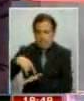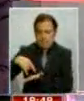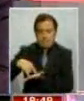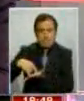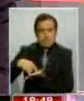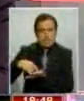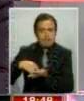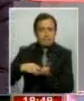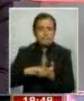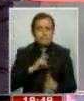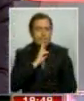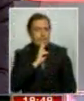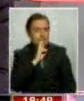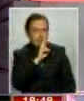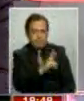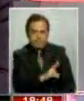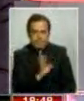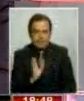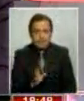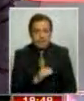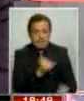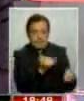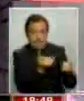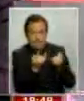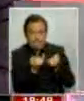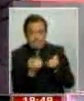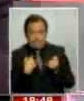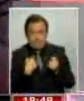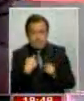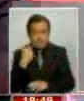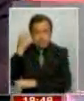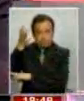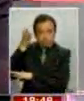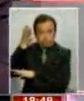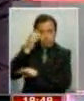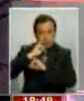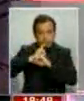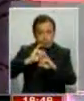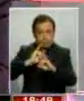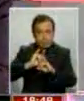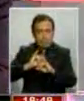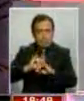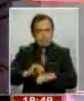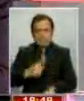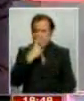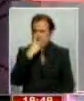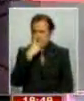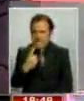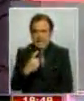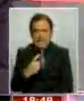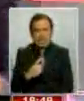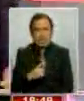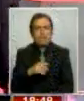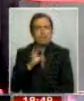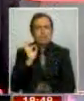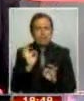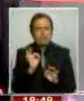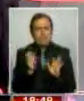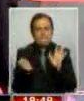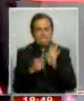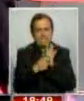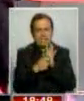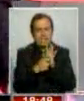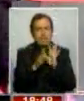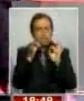Y vuelvo al tema. Mira, la información que nosotros hemos presentado es robusta, y no solamente consistente, digamos, hasta una fecha, sino